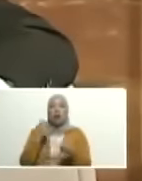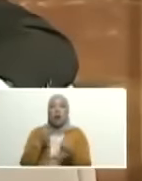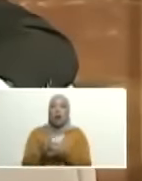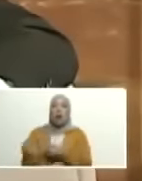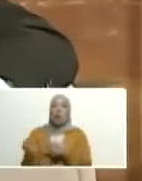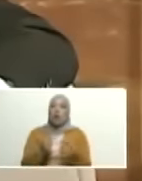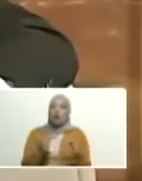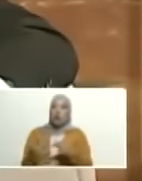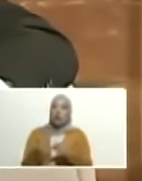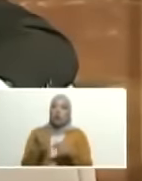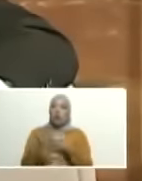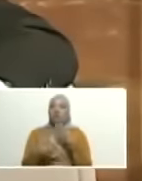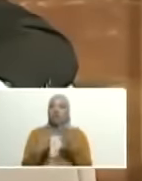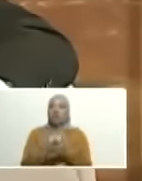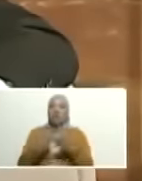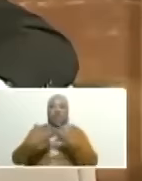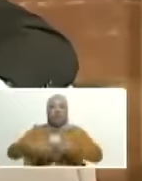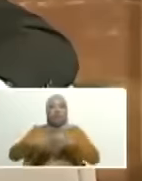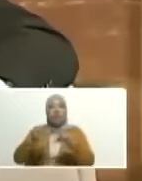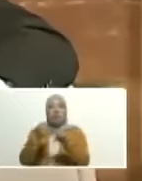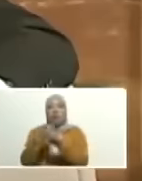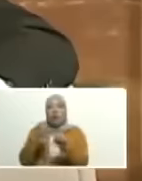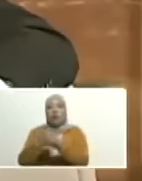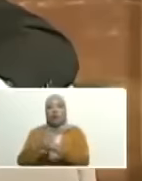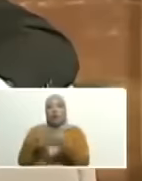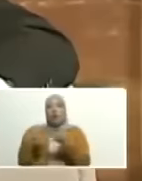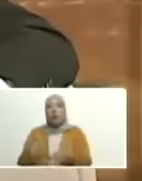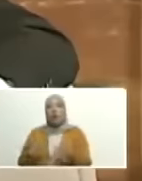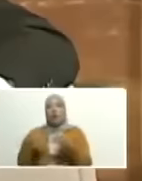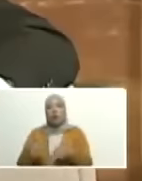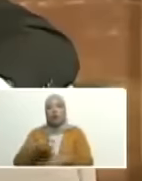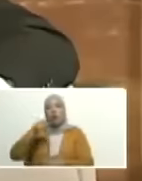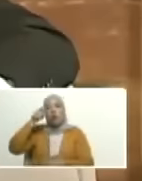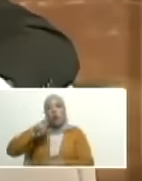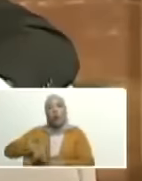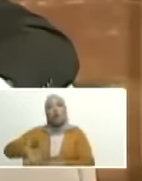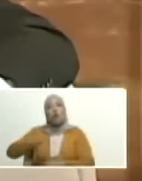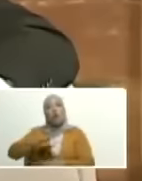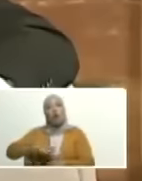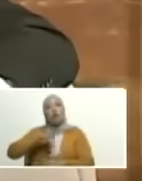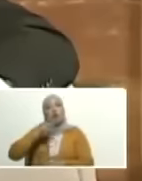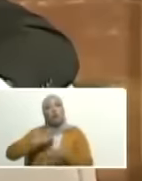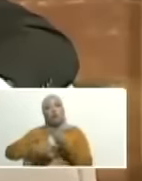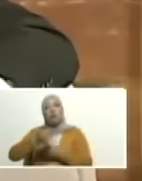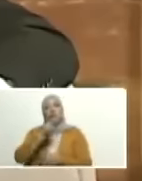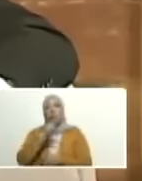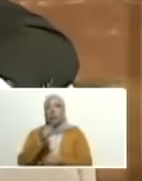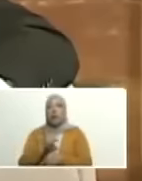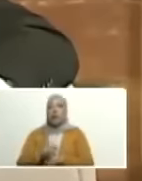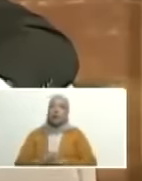dificultad para poder emprender el mantenimiento de nuestros campos, de nuestros pozos, de nuestras refinerías.